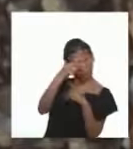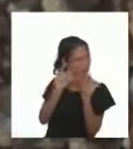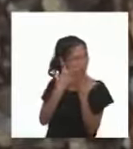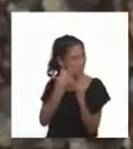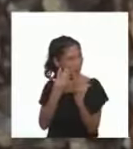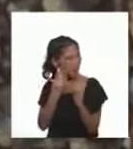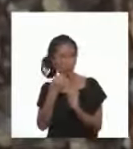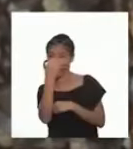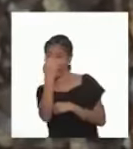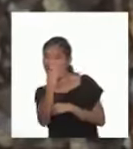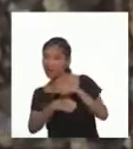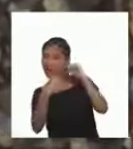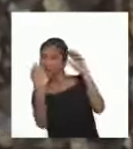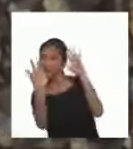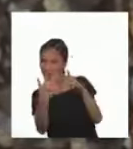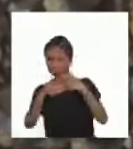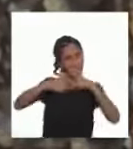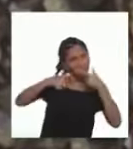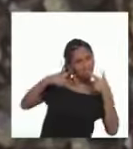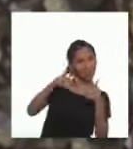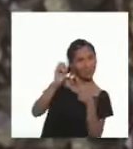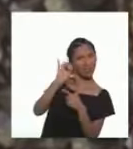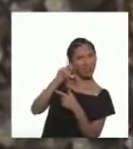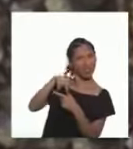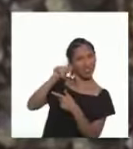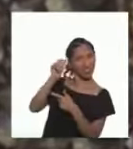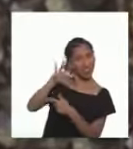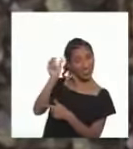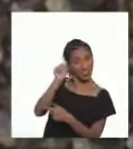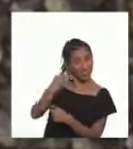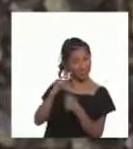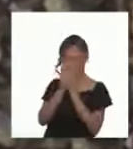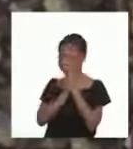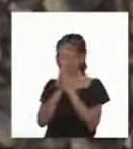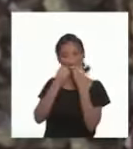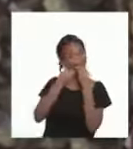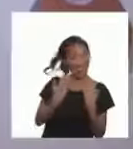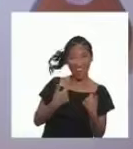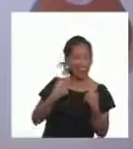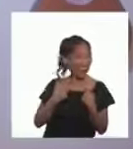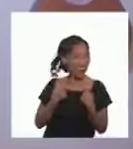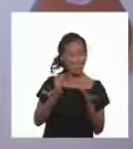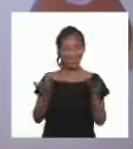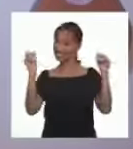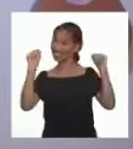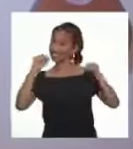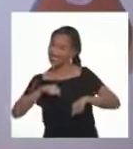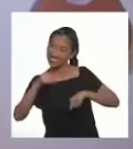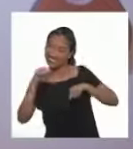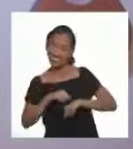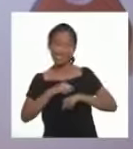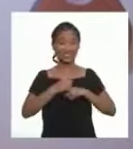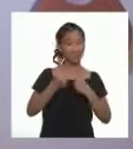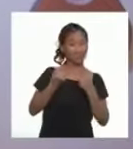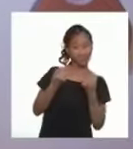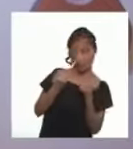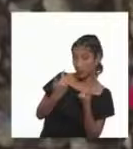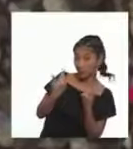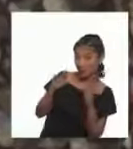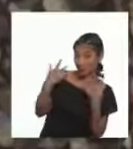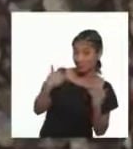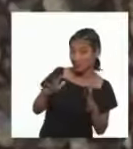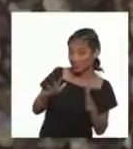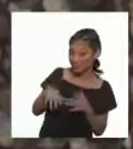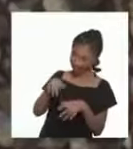existen 48 lenguas originarias. ¡Qué maravilloso! Así es, Martina. ¿Estás